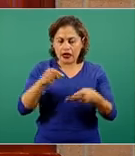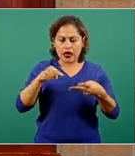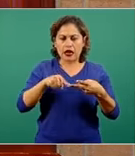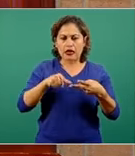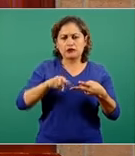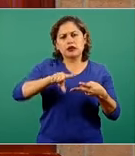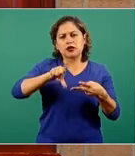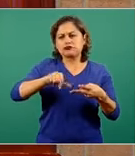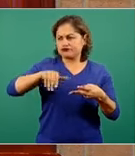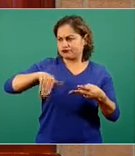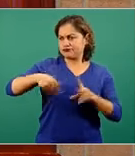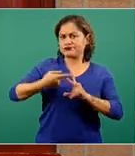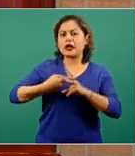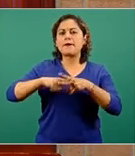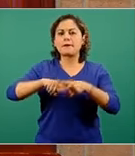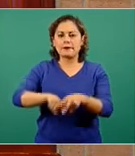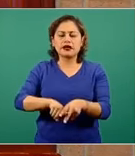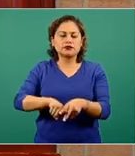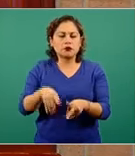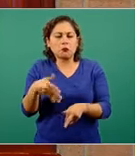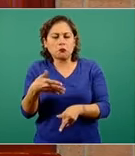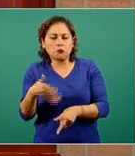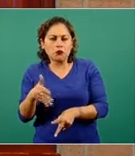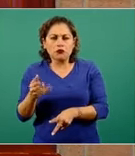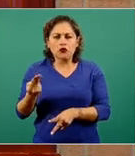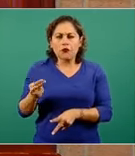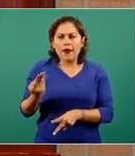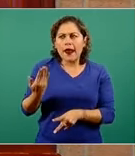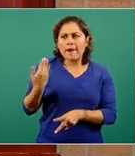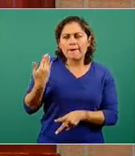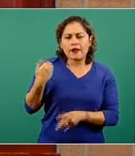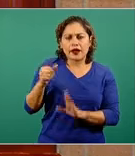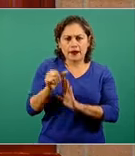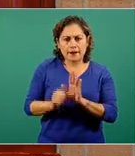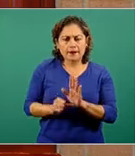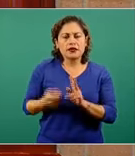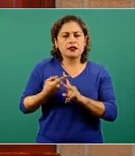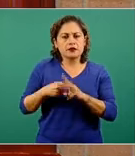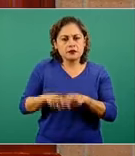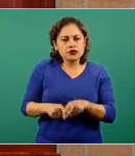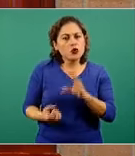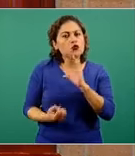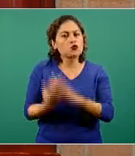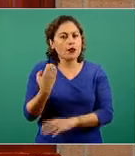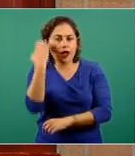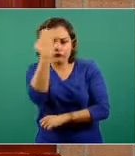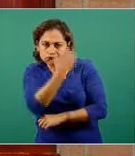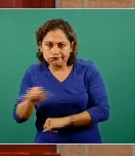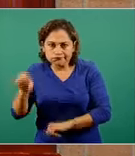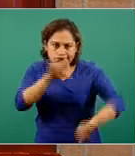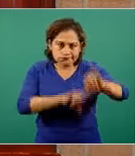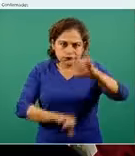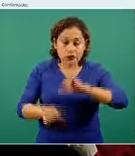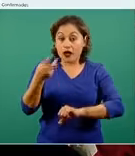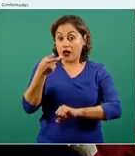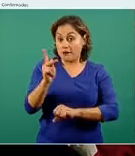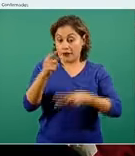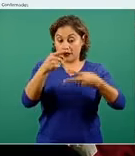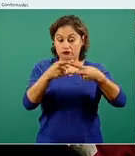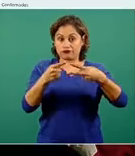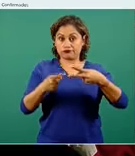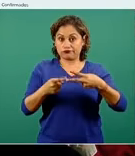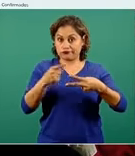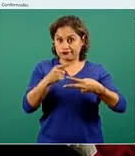más recientemente, es decir, prácticamente a fines de noviembre, una vez iniciado diciembre, pero en ambos casos la muestra sigue